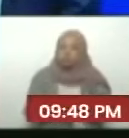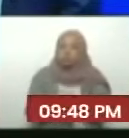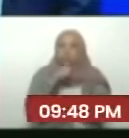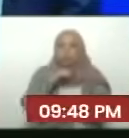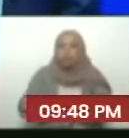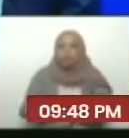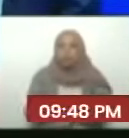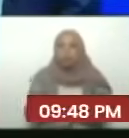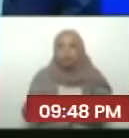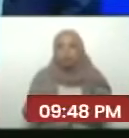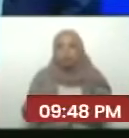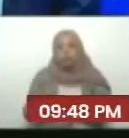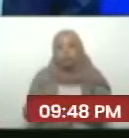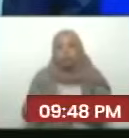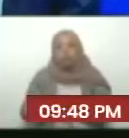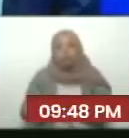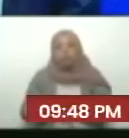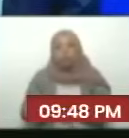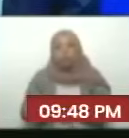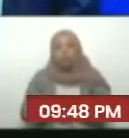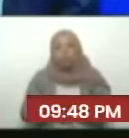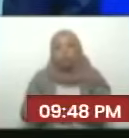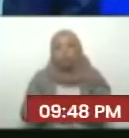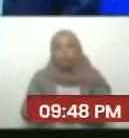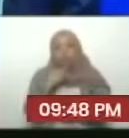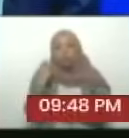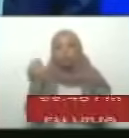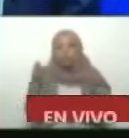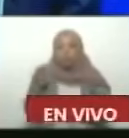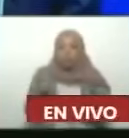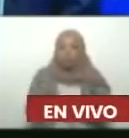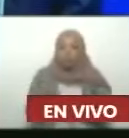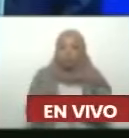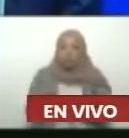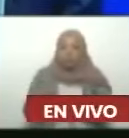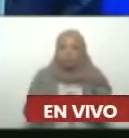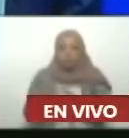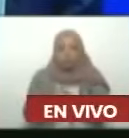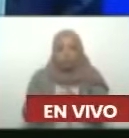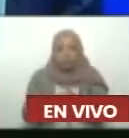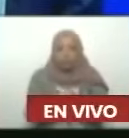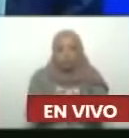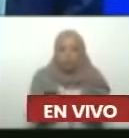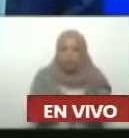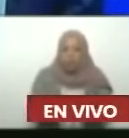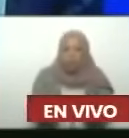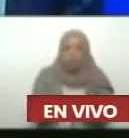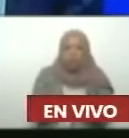la historia continuó. Uno murió perseguido, vilipendiado,